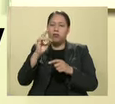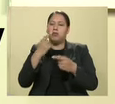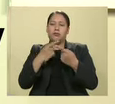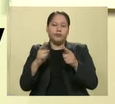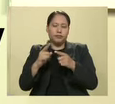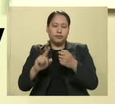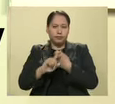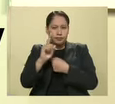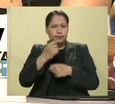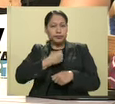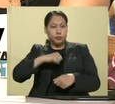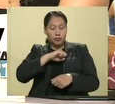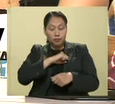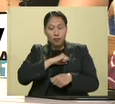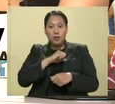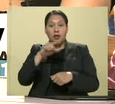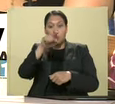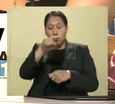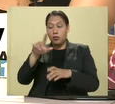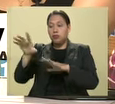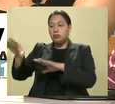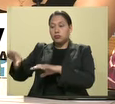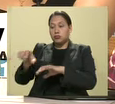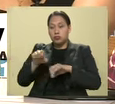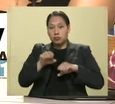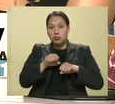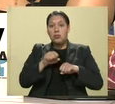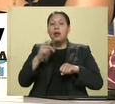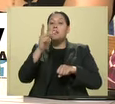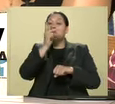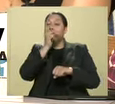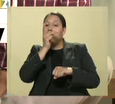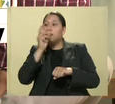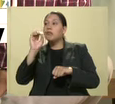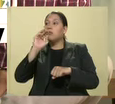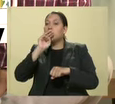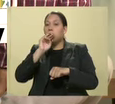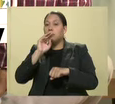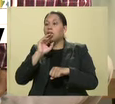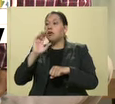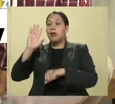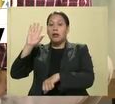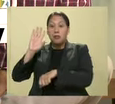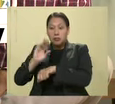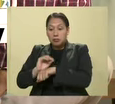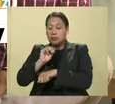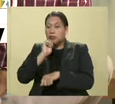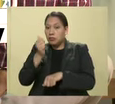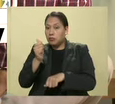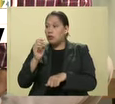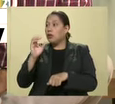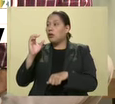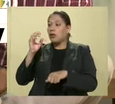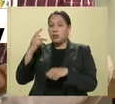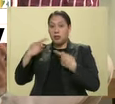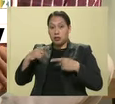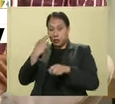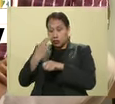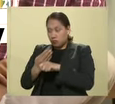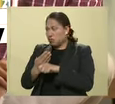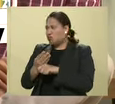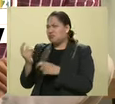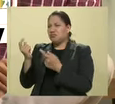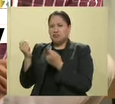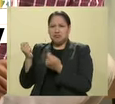hablado, si lo retienes sin el consentimiento de quien ejerce la patria potestad, del responsable o de